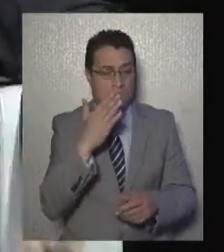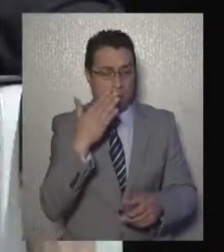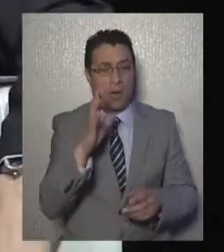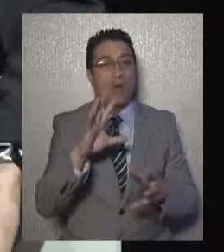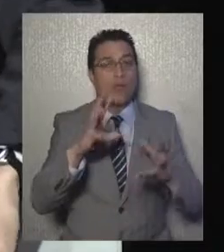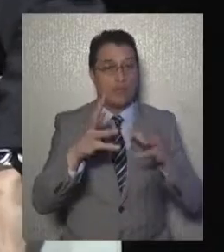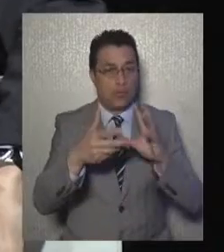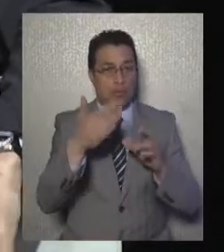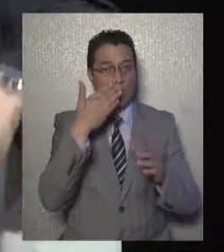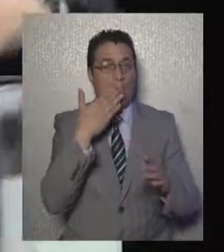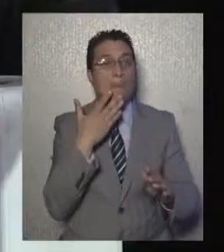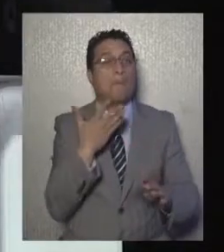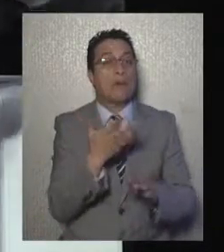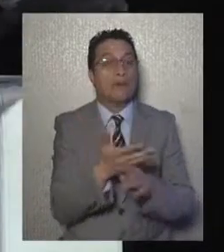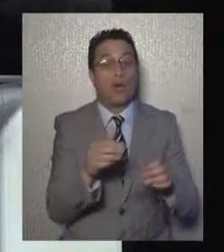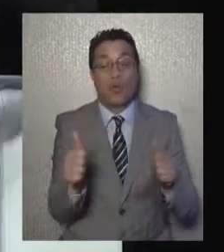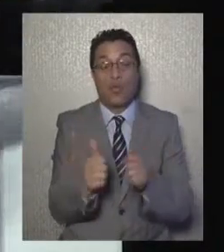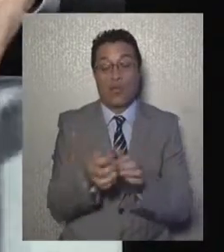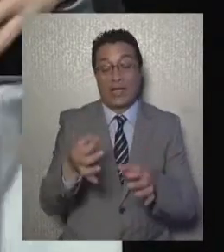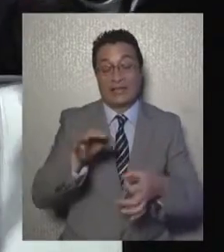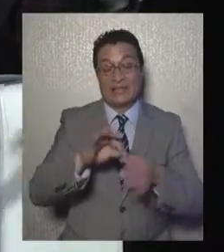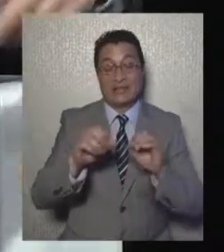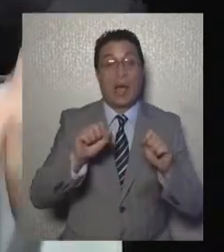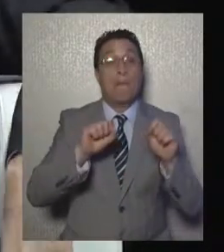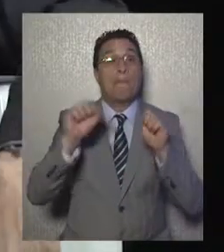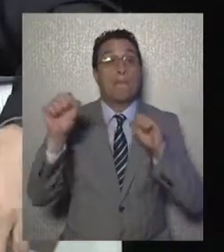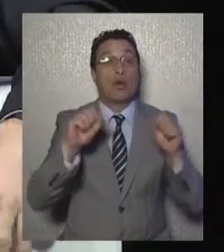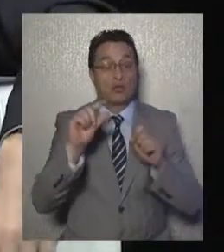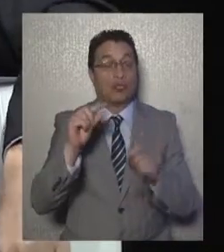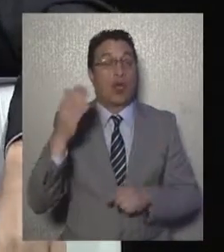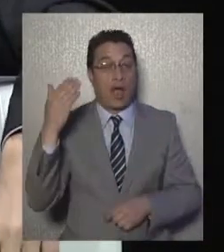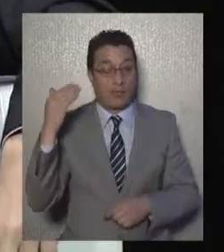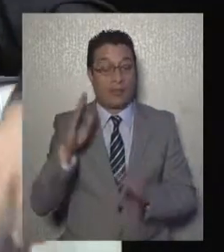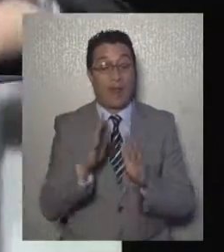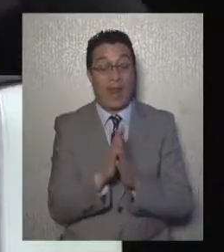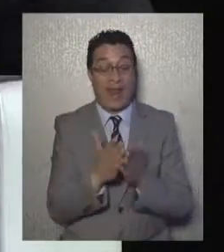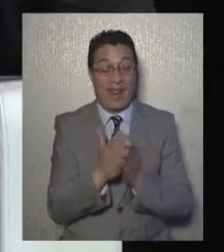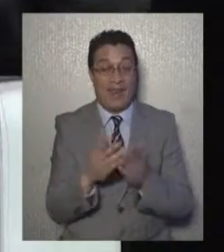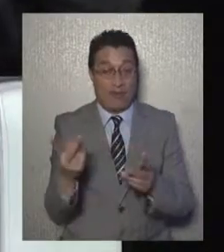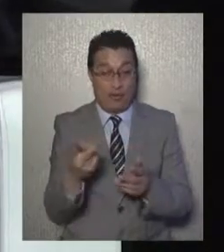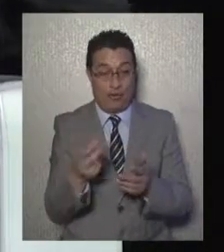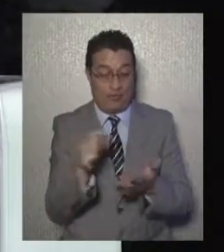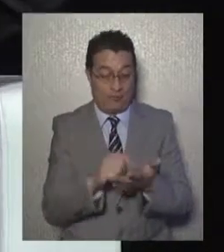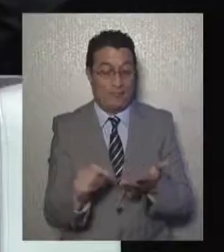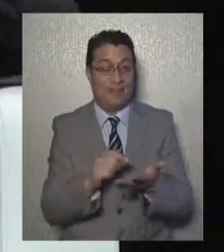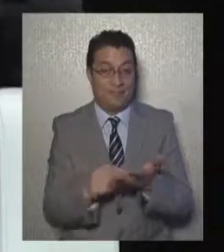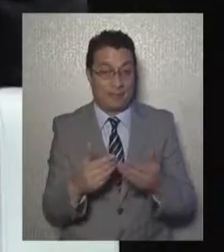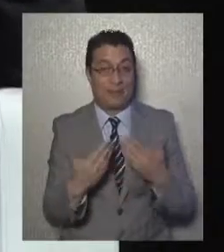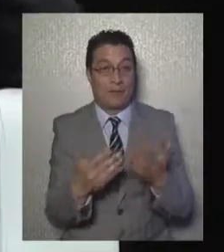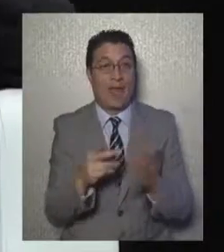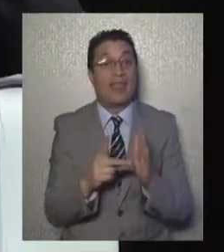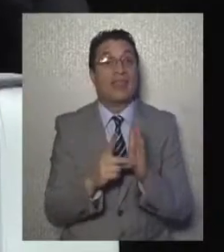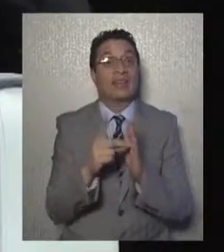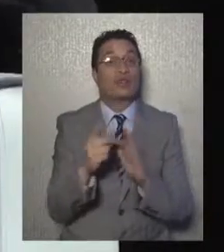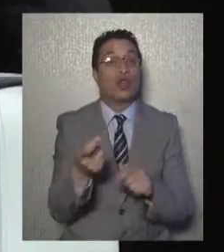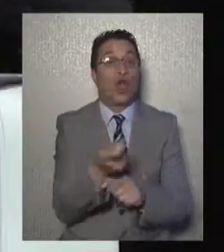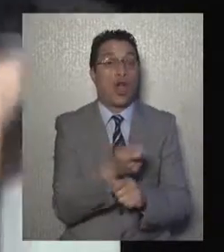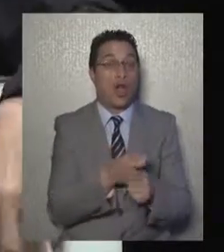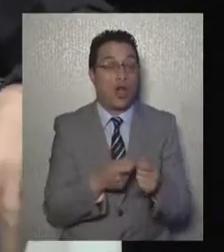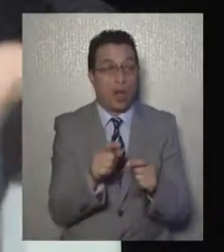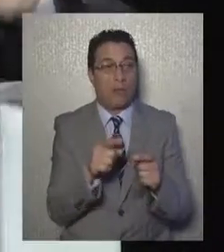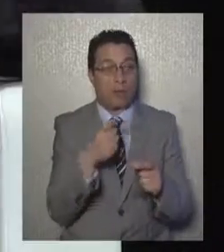academia, presentando junto con un cientista político que se llama Robinson hace 2 años atrás, un libro que pretende entender el problema del desarrollo económico, gran